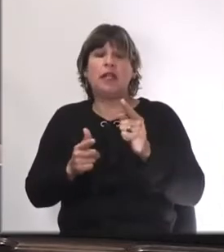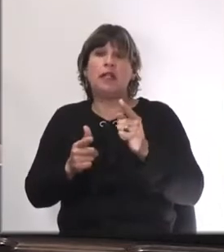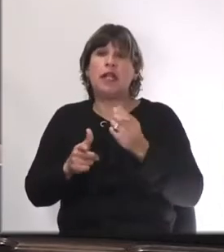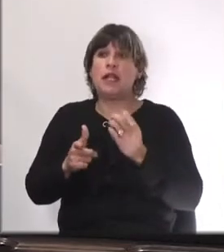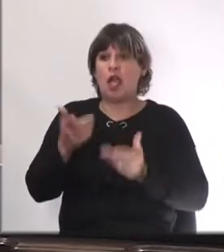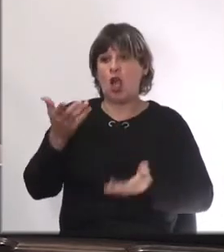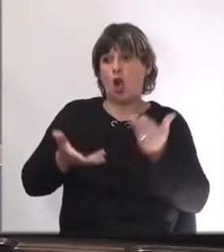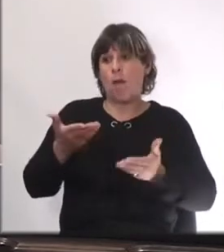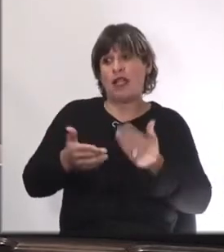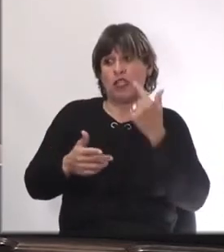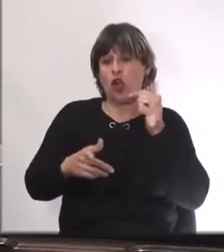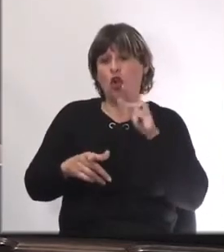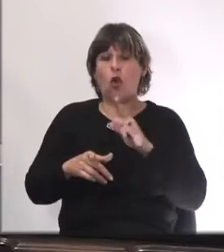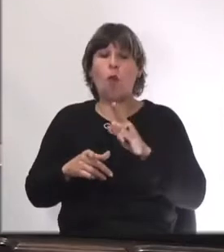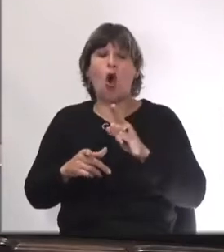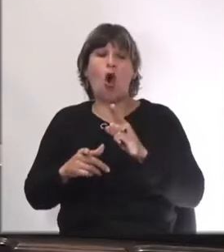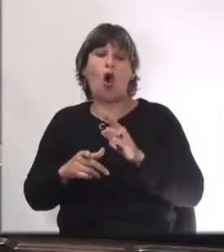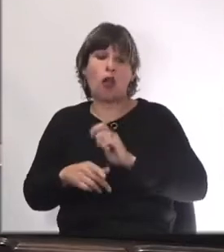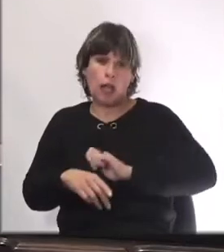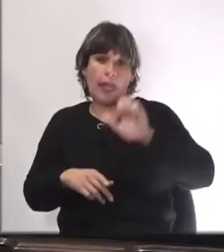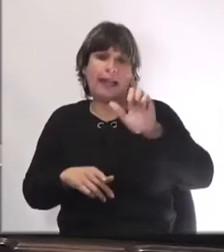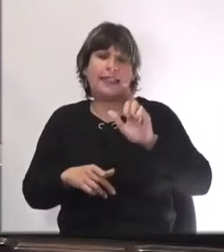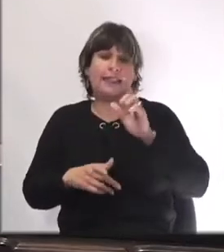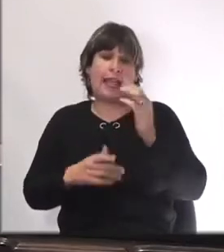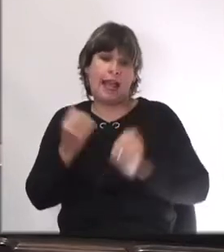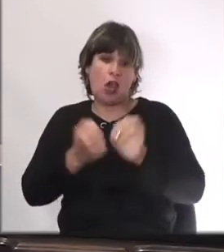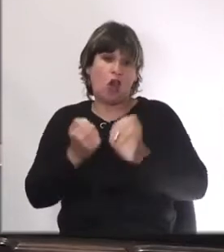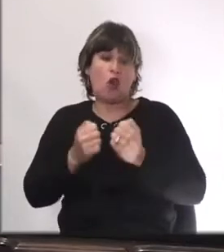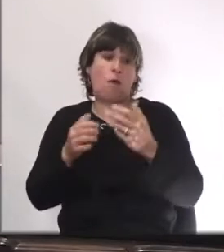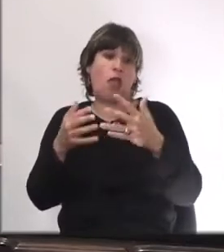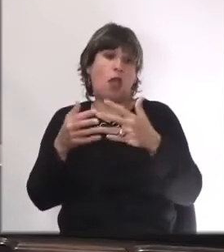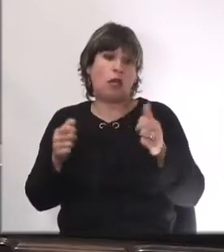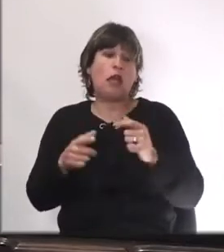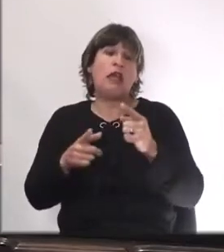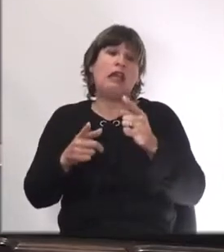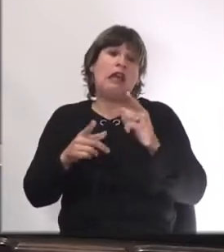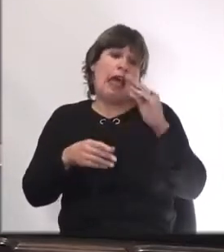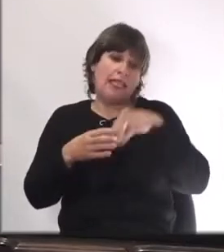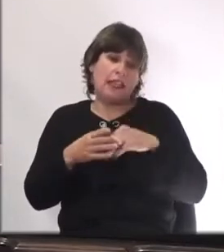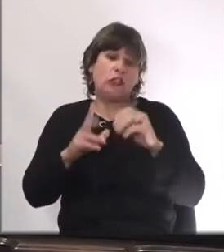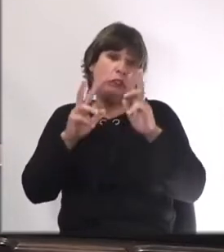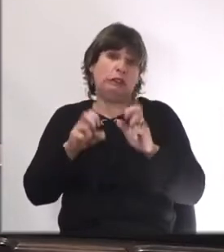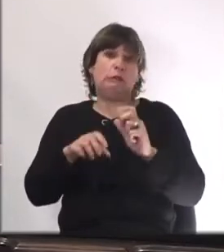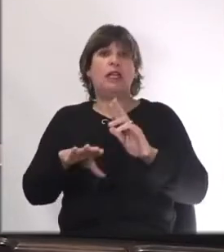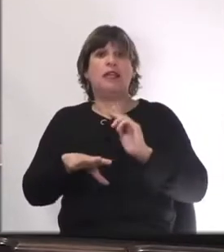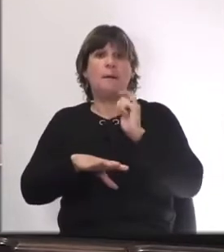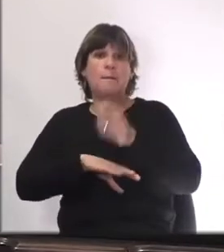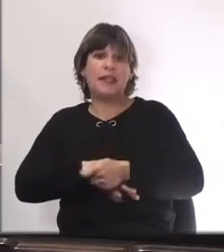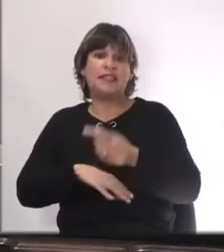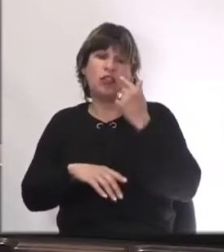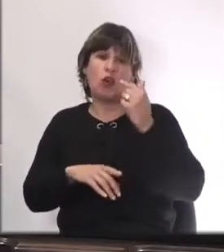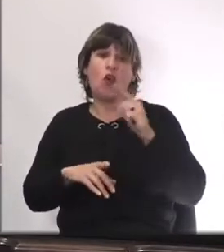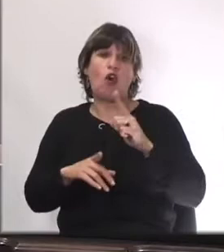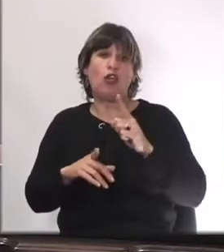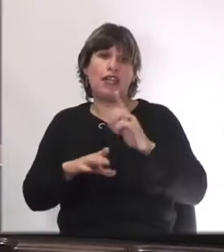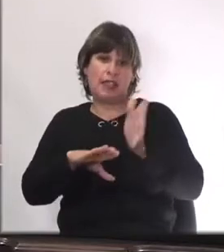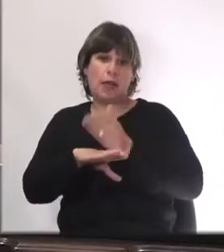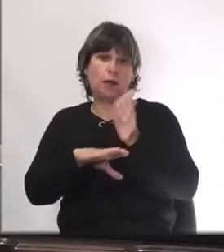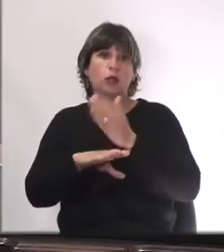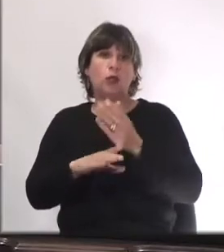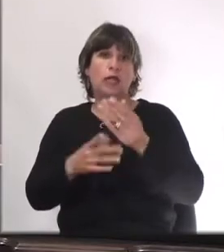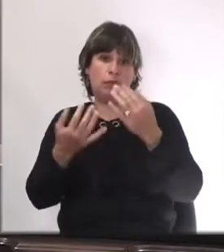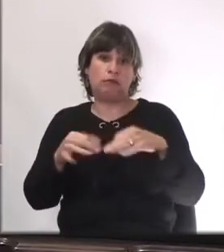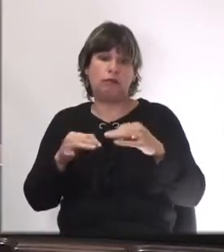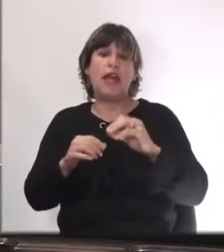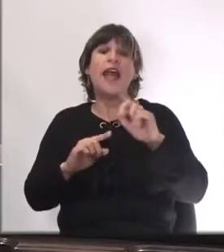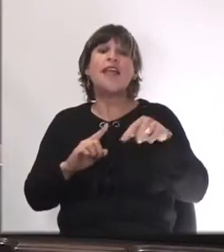economía desde el punto de vista estructural. Eso tiene que ver con las inversiones y con la productividad esencialmente, y después